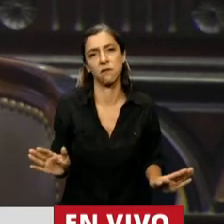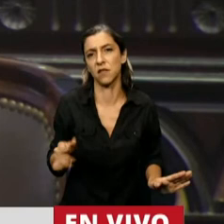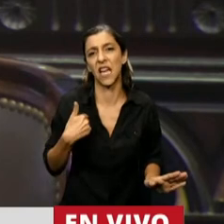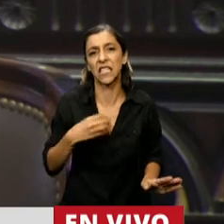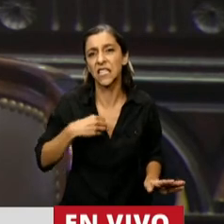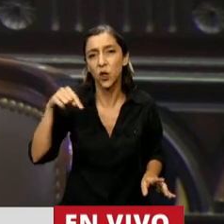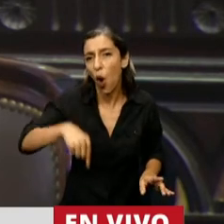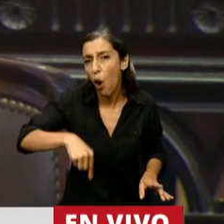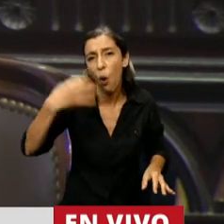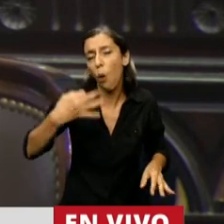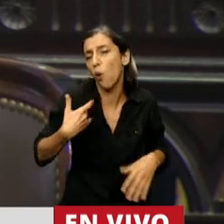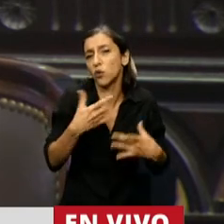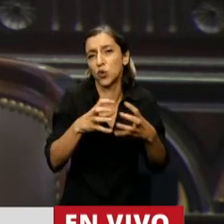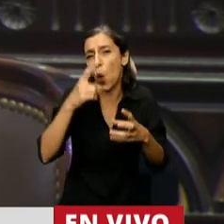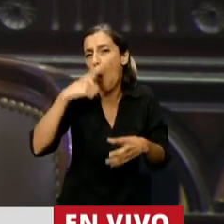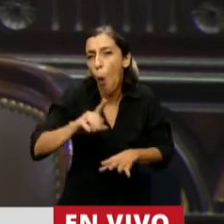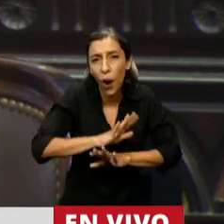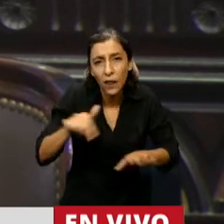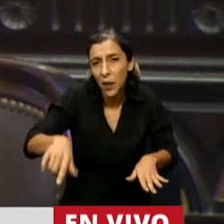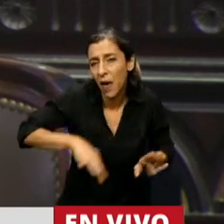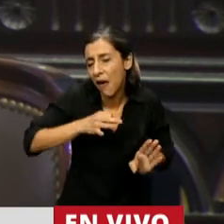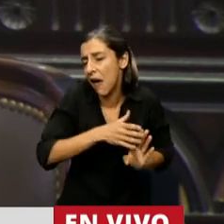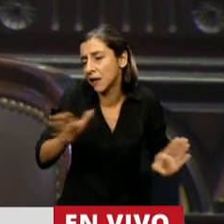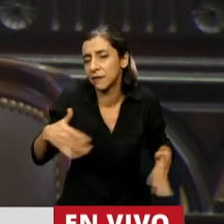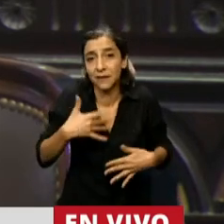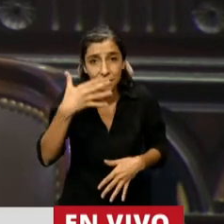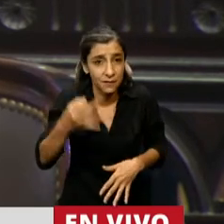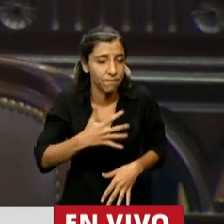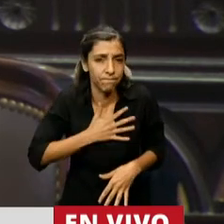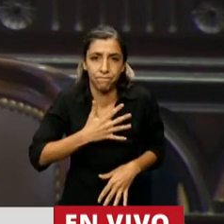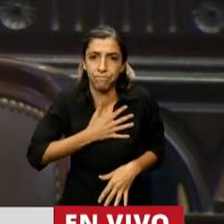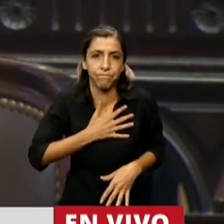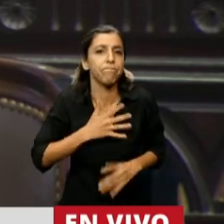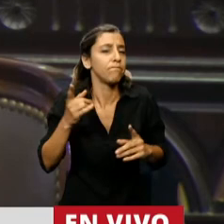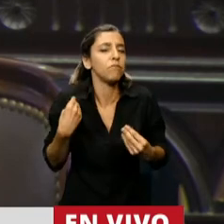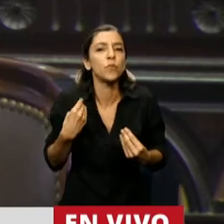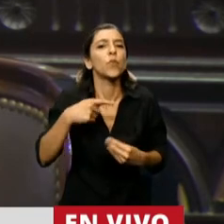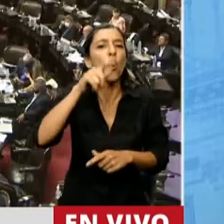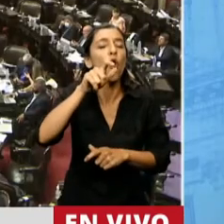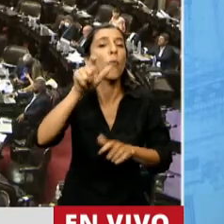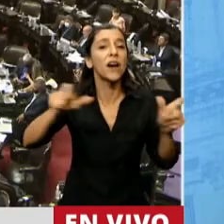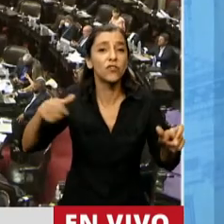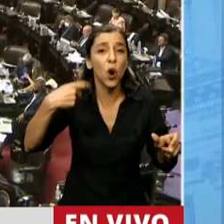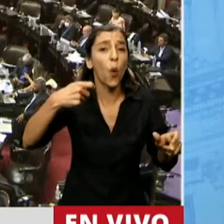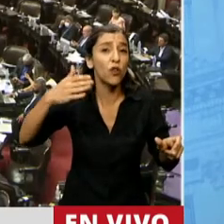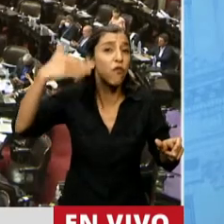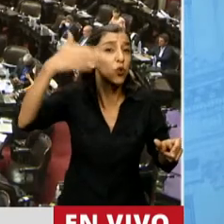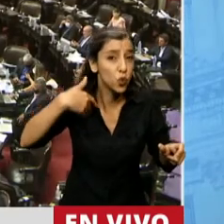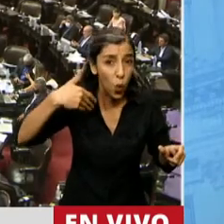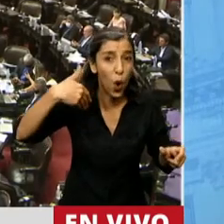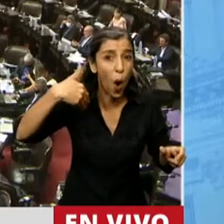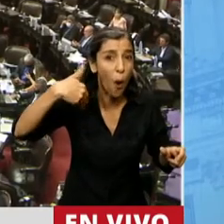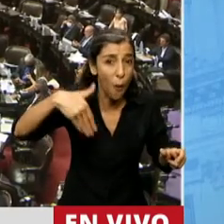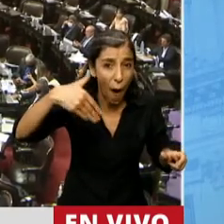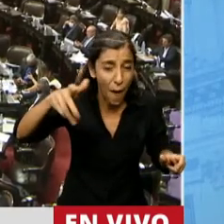en el Congreso. Y no solo eso, lamento que también va a perjudicar a los jubilados del futuro y que dentro de muy